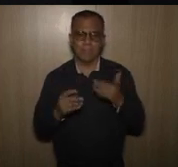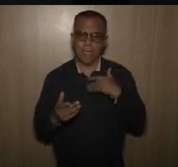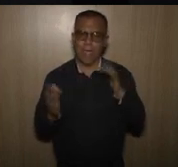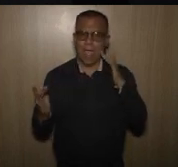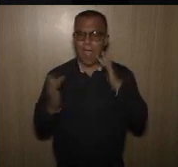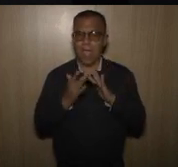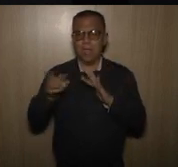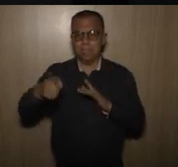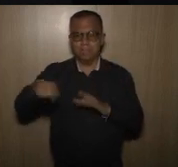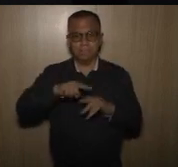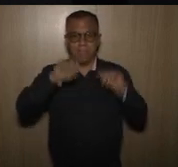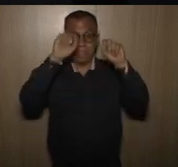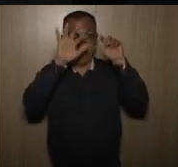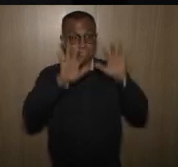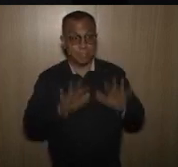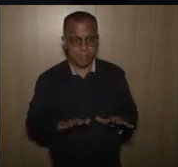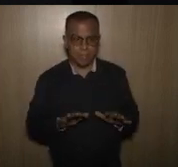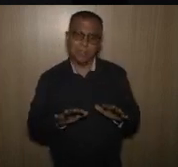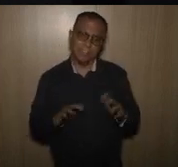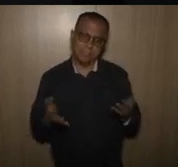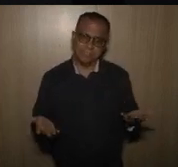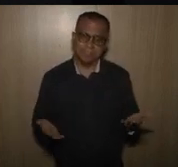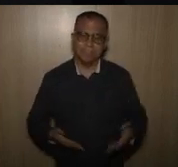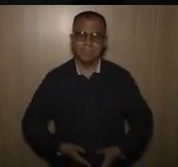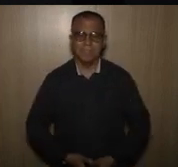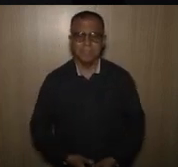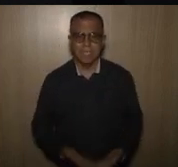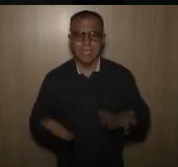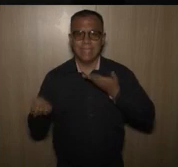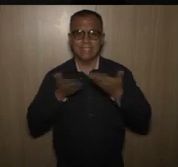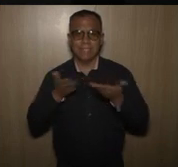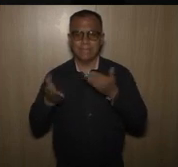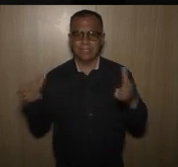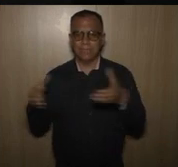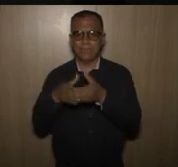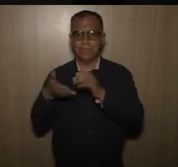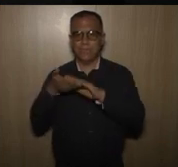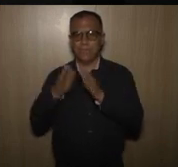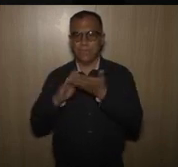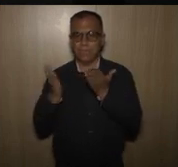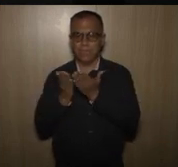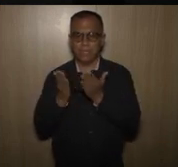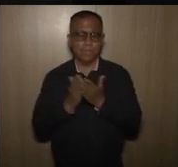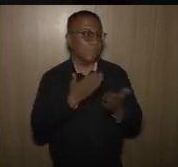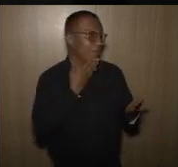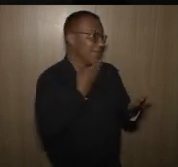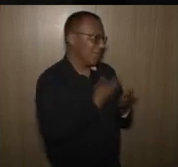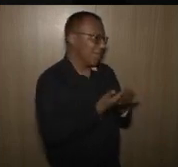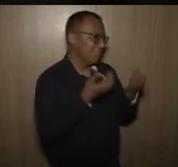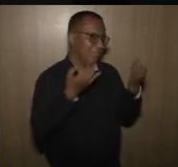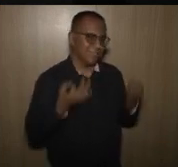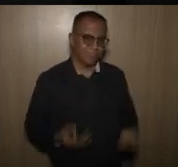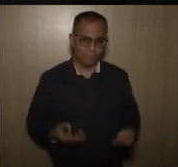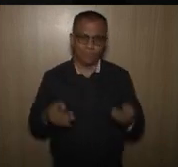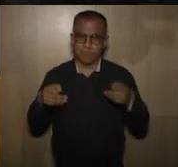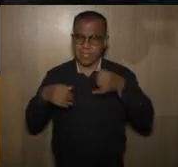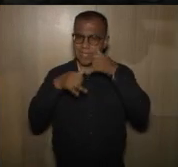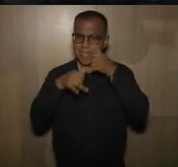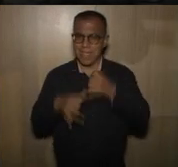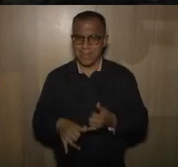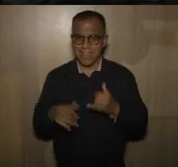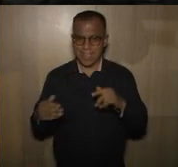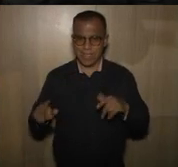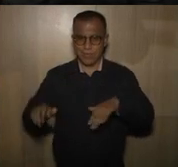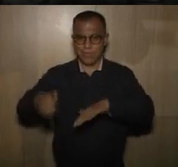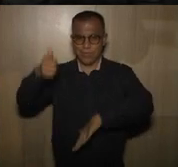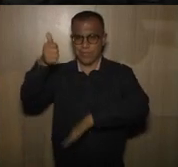amigable, transparente y pues a servicio de la comunidad educativa. Muchas gracias, ingeniero Roger, el jefe de